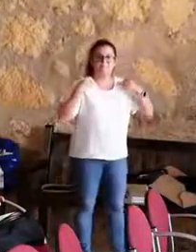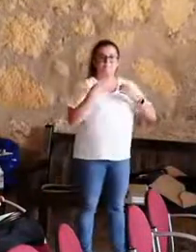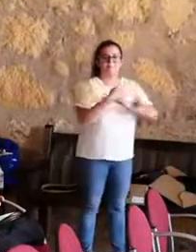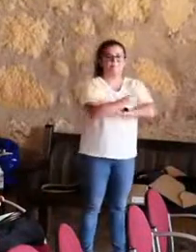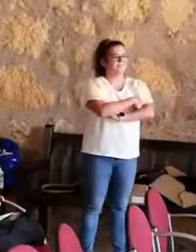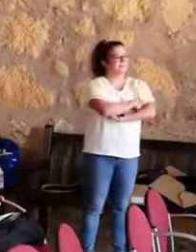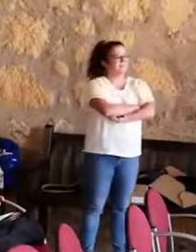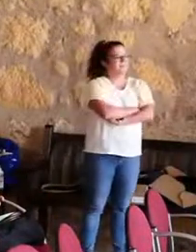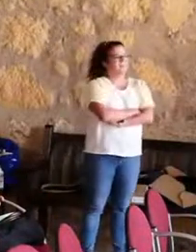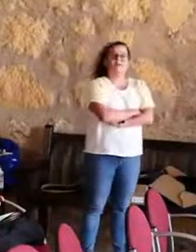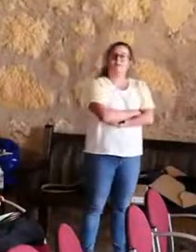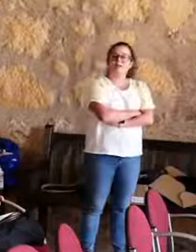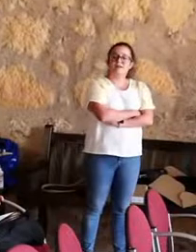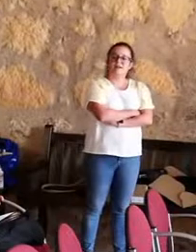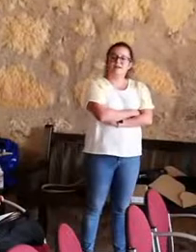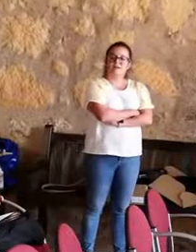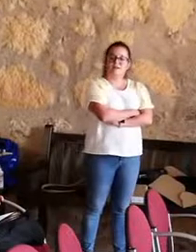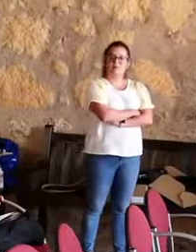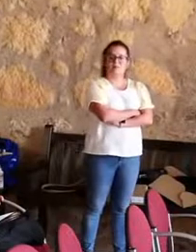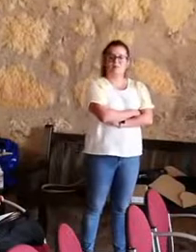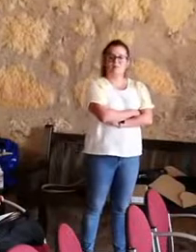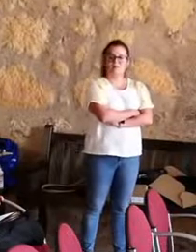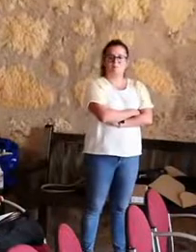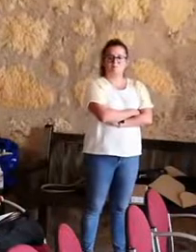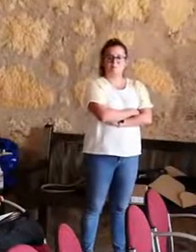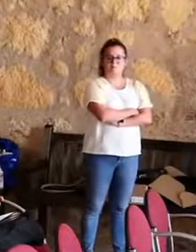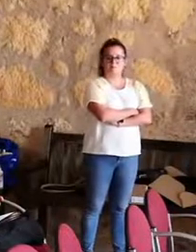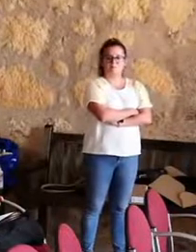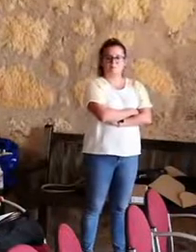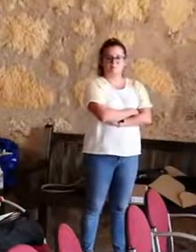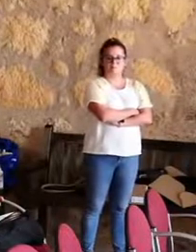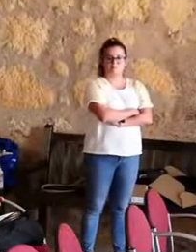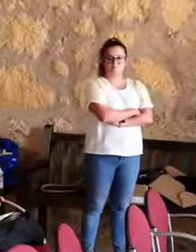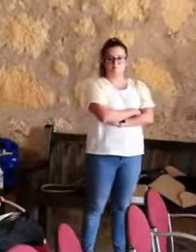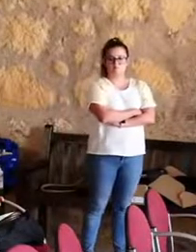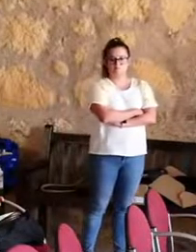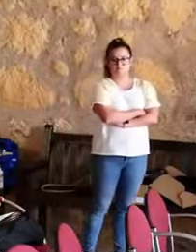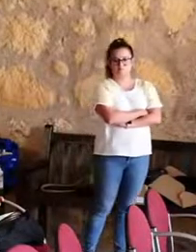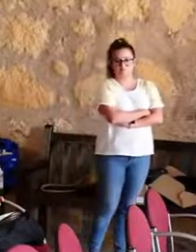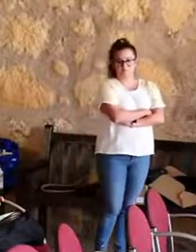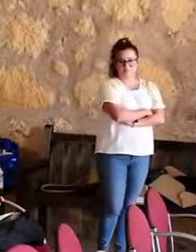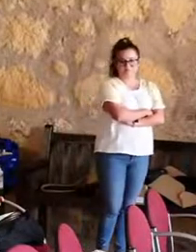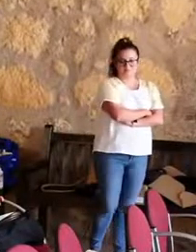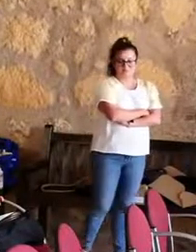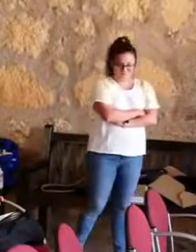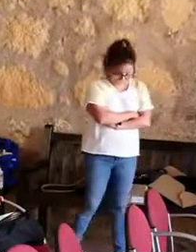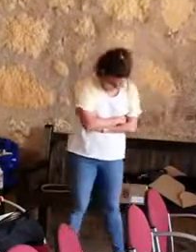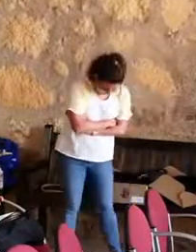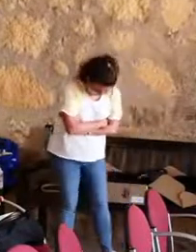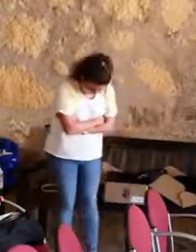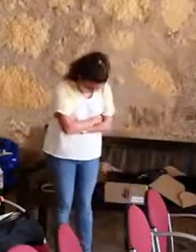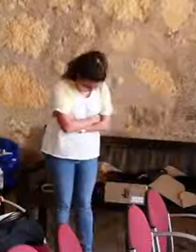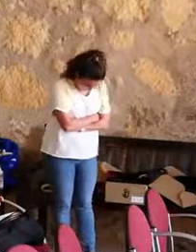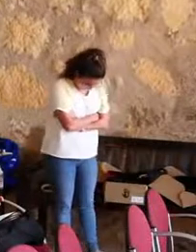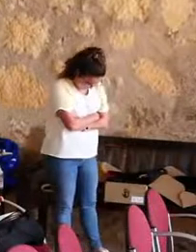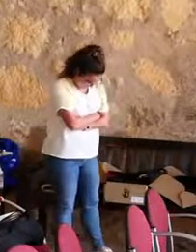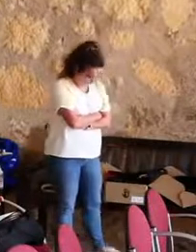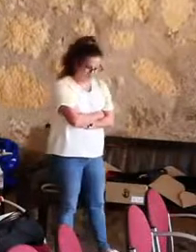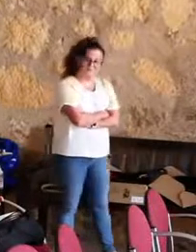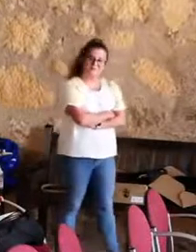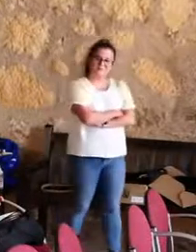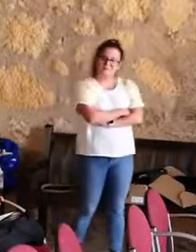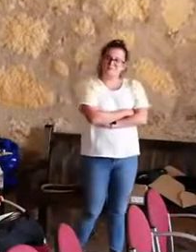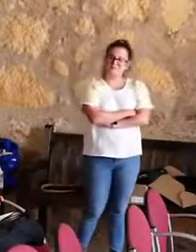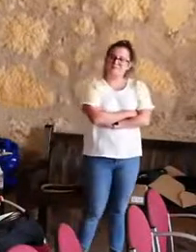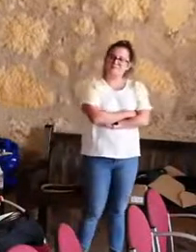discapacidad que ya comentó el director el otro día cuando estuvo tiene un Centro Nacional de